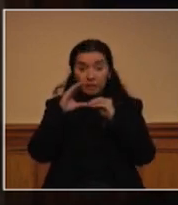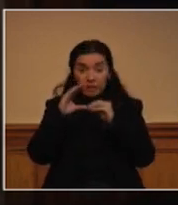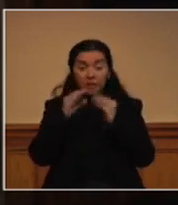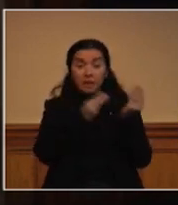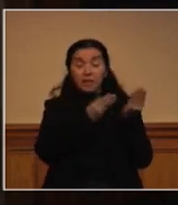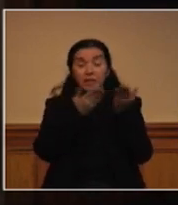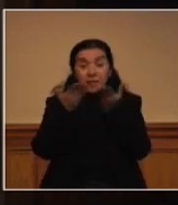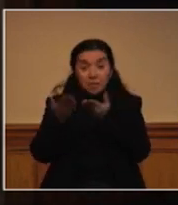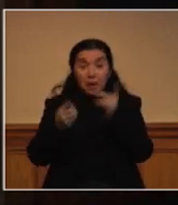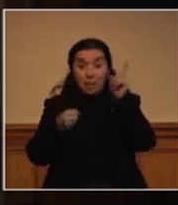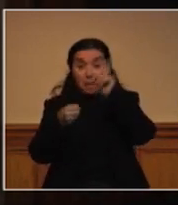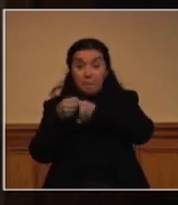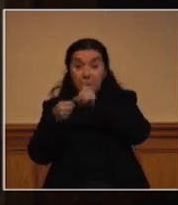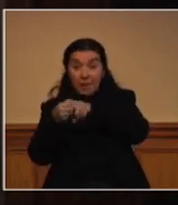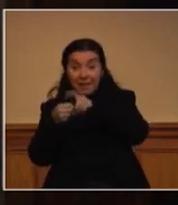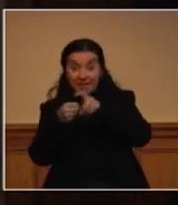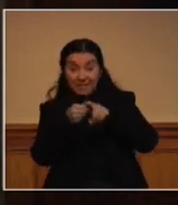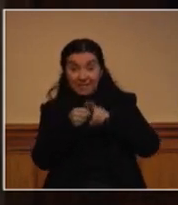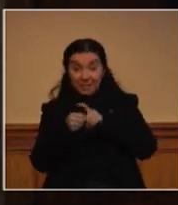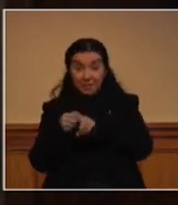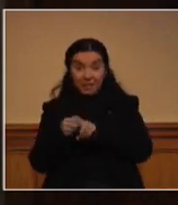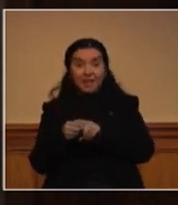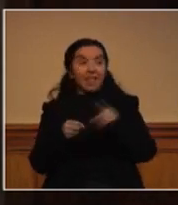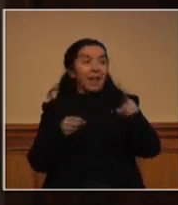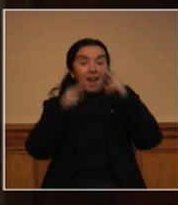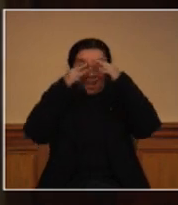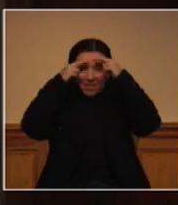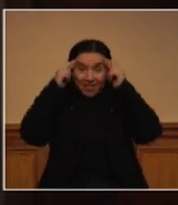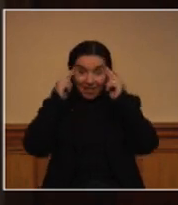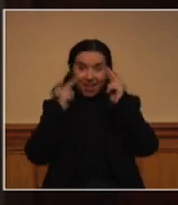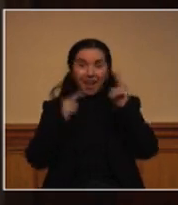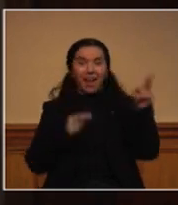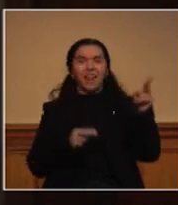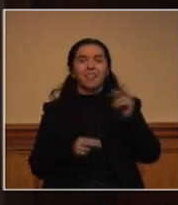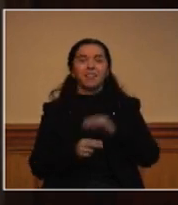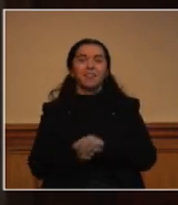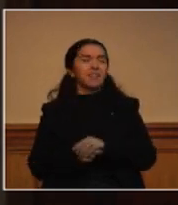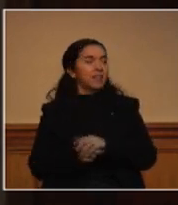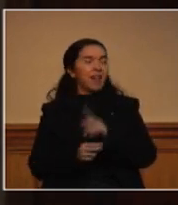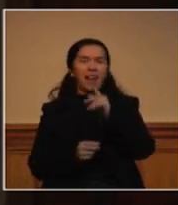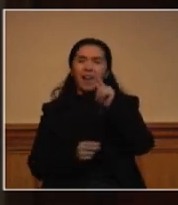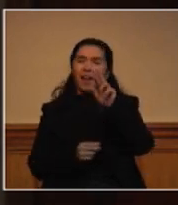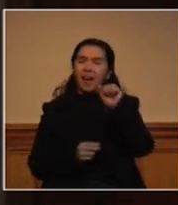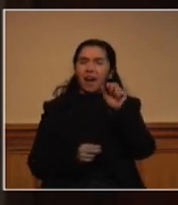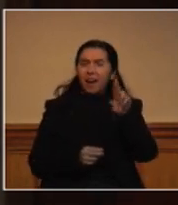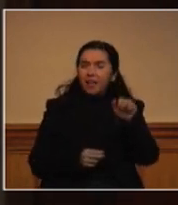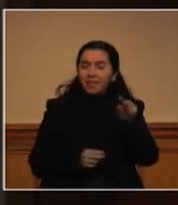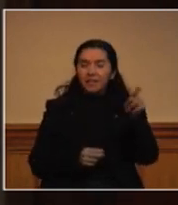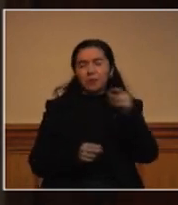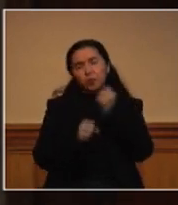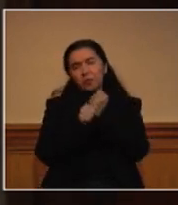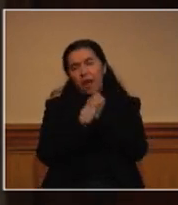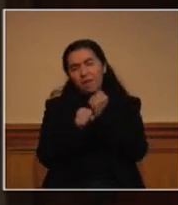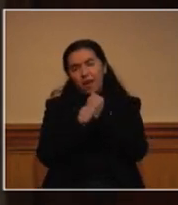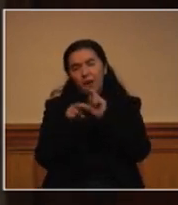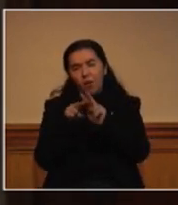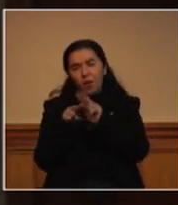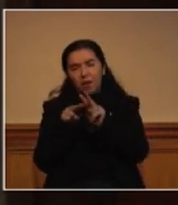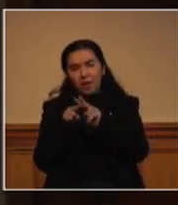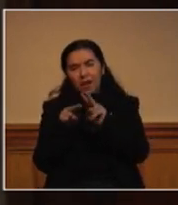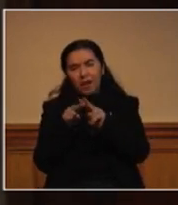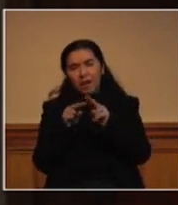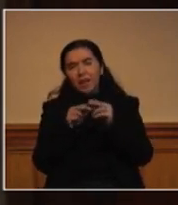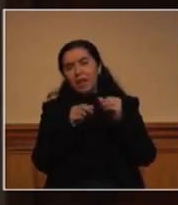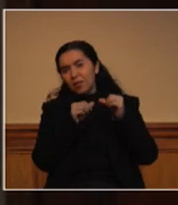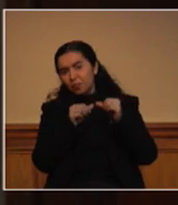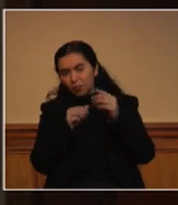invitación a participar, en concreto al doctor Rosas y a Karen por todo el trabajo que han hecho conmigo estos días para